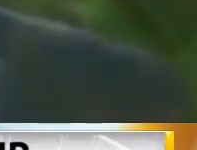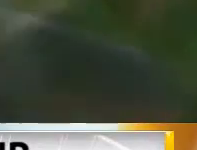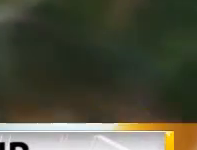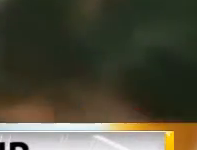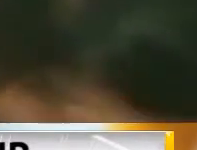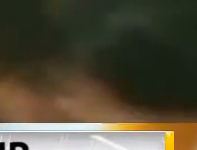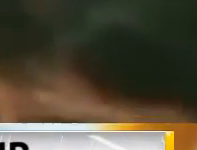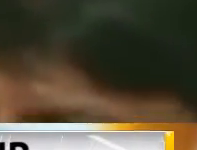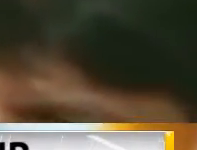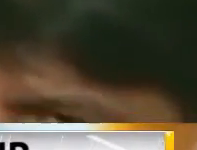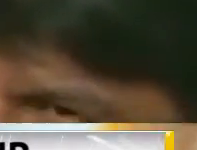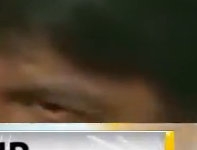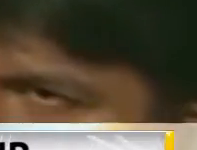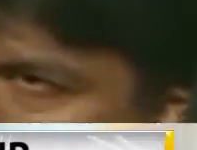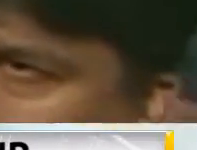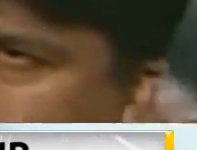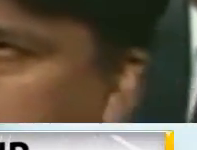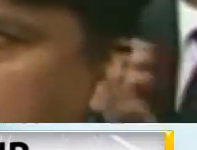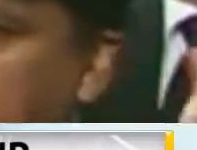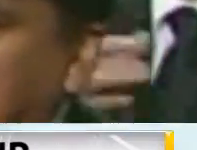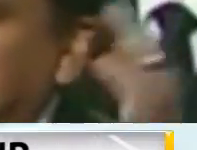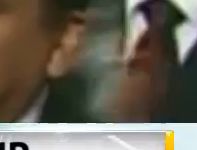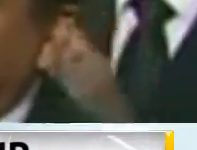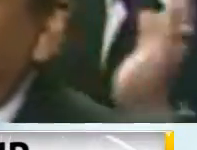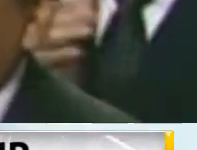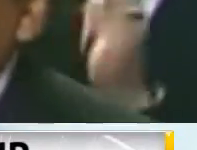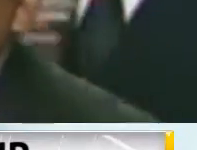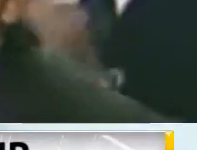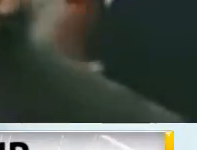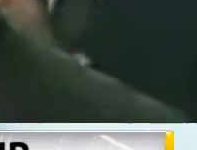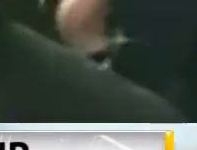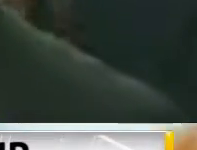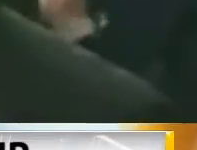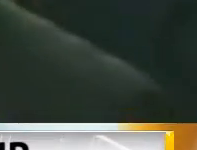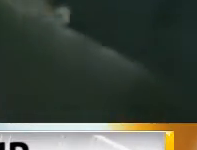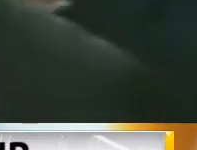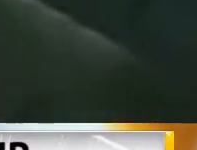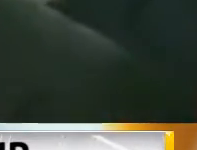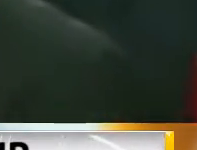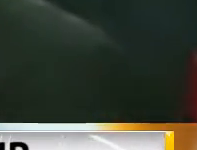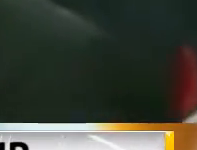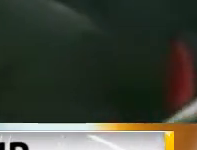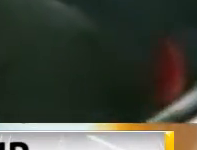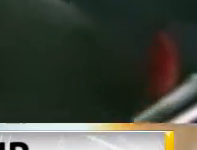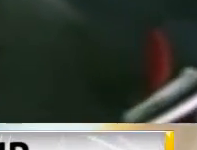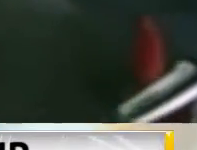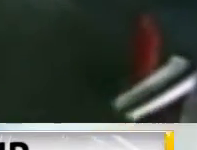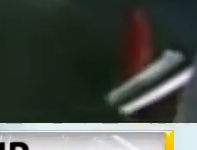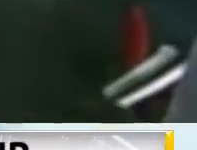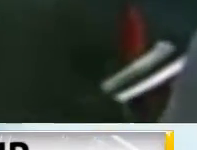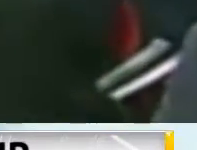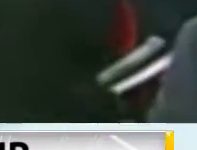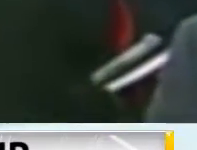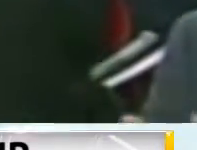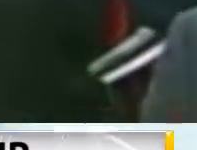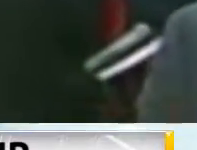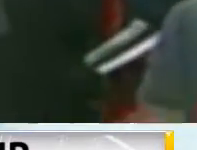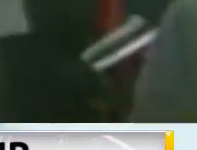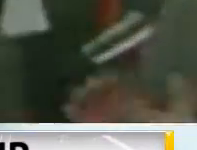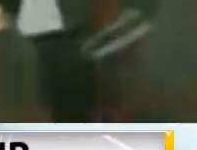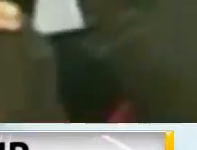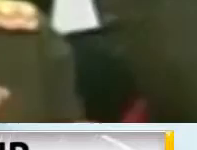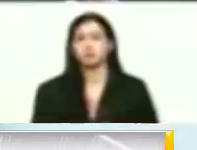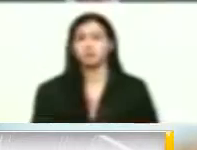serán tomados por el gobierno bolivariano, destaca desmontar todos los sistemas de la guerra económica en el territorio nacional y todo lo concerniente al